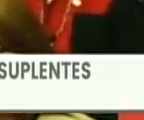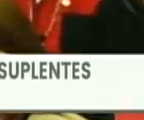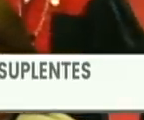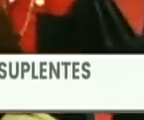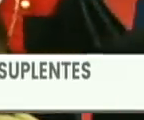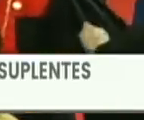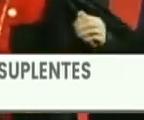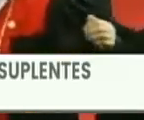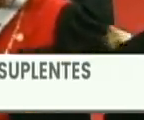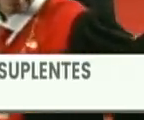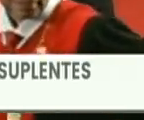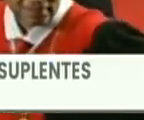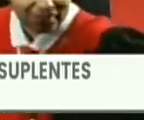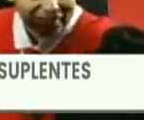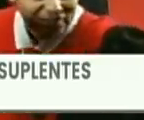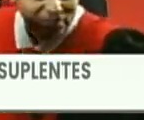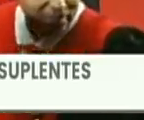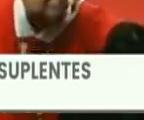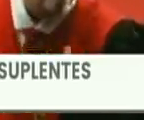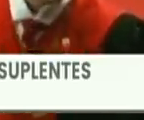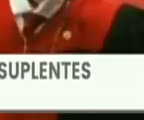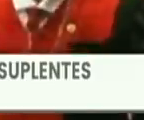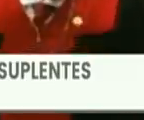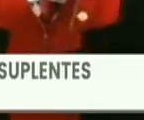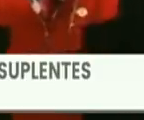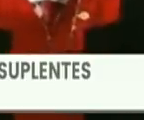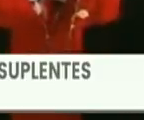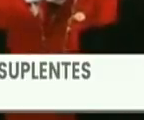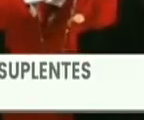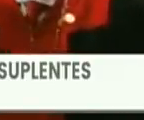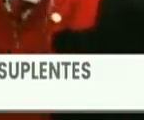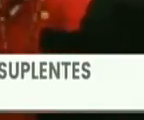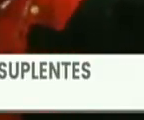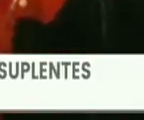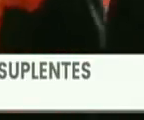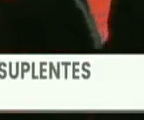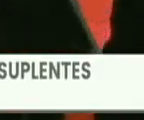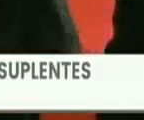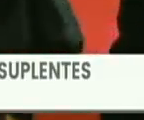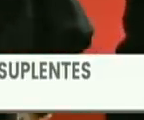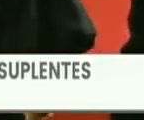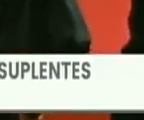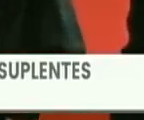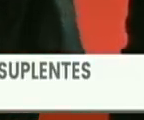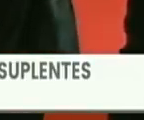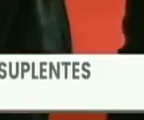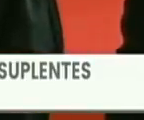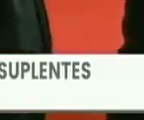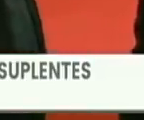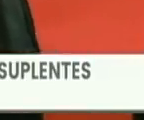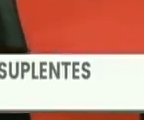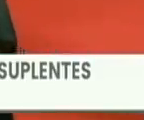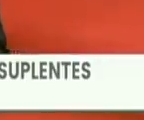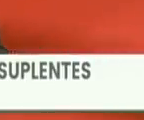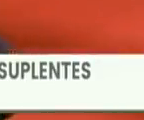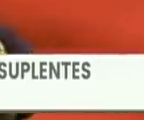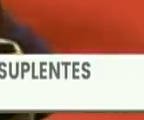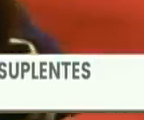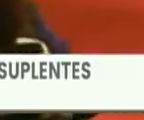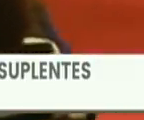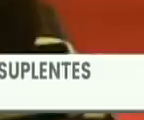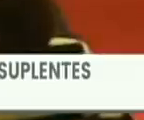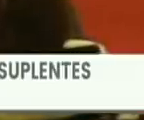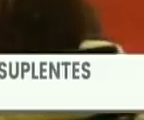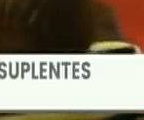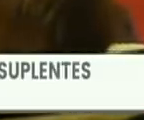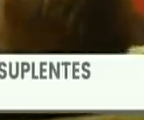rector suplente incorporado Carlos Enrique Quintero Cueva. Además, una información que usted puede verificar a través de la cuenta Twitter del Tribunal Supremo